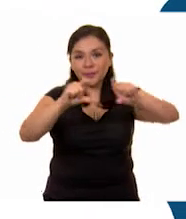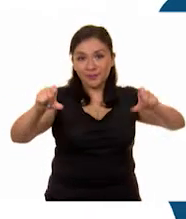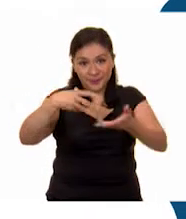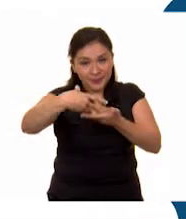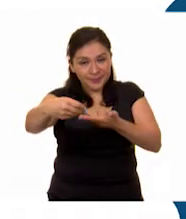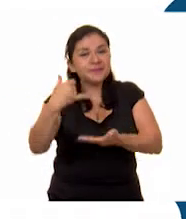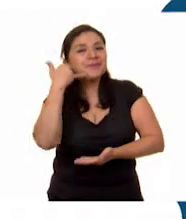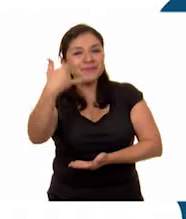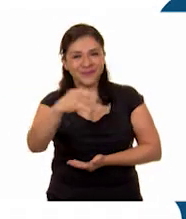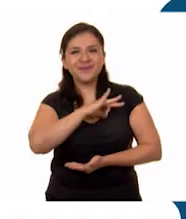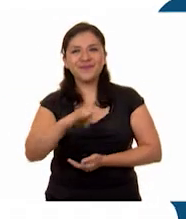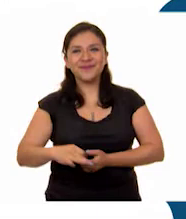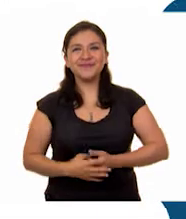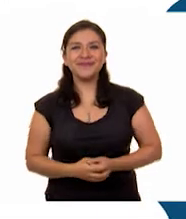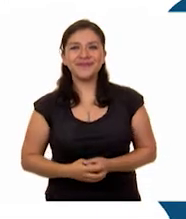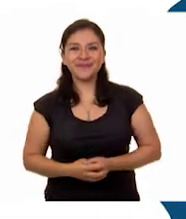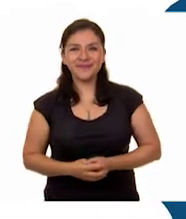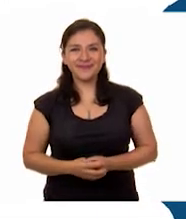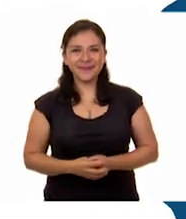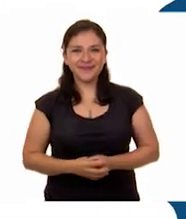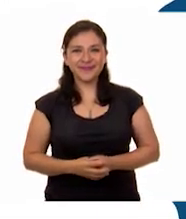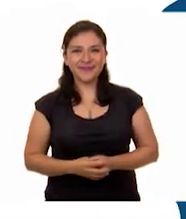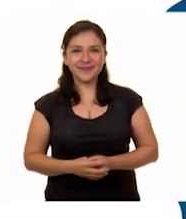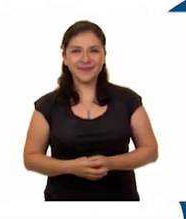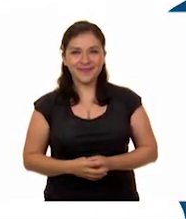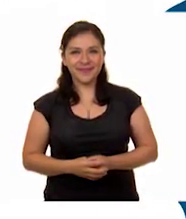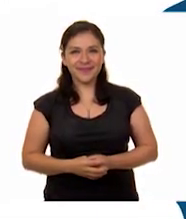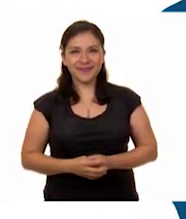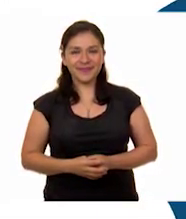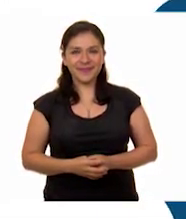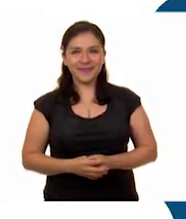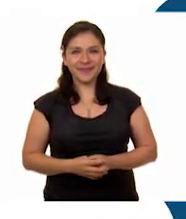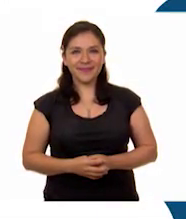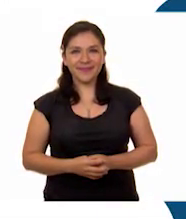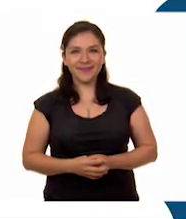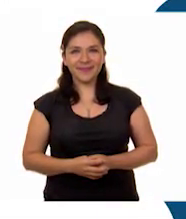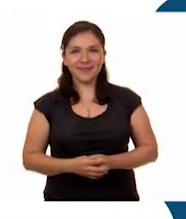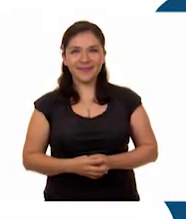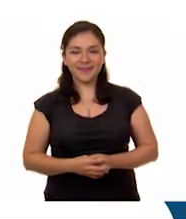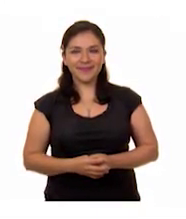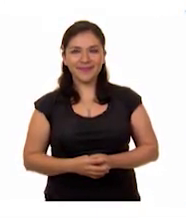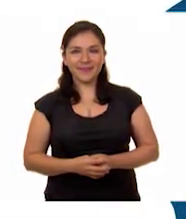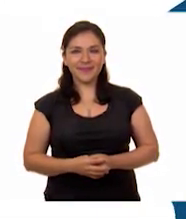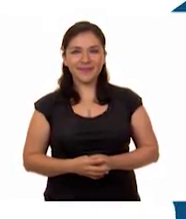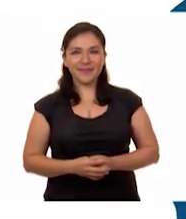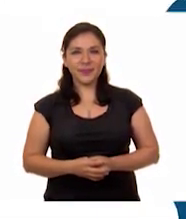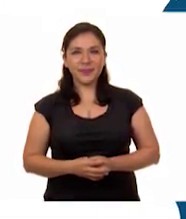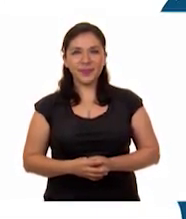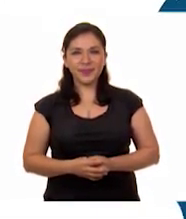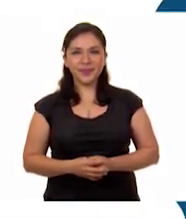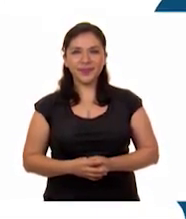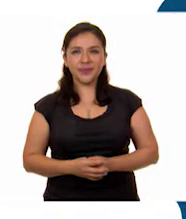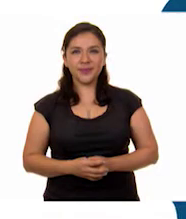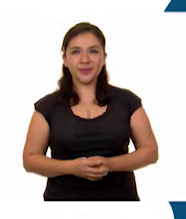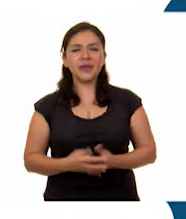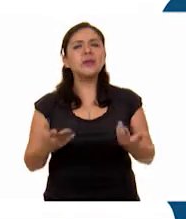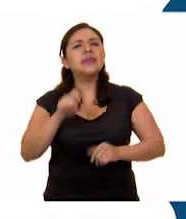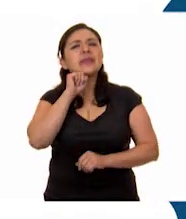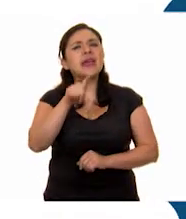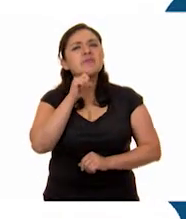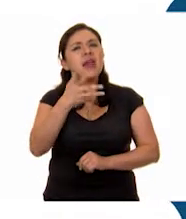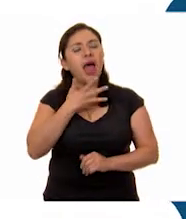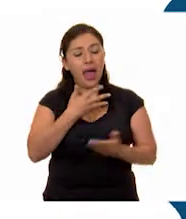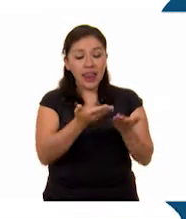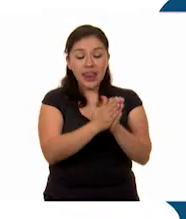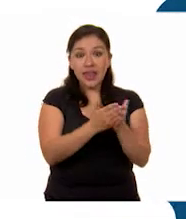teléfono 55 41 72 04 13 con 100 líneas. También puedes encontrar